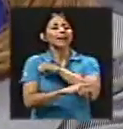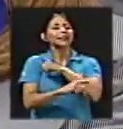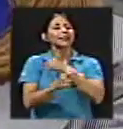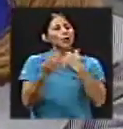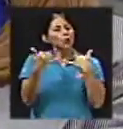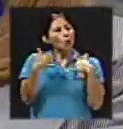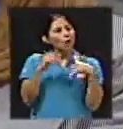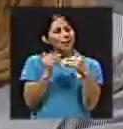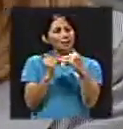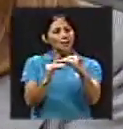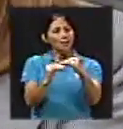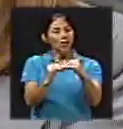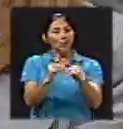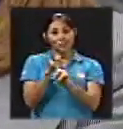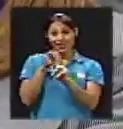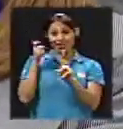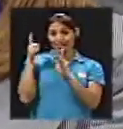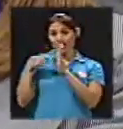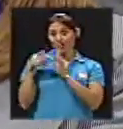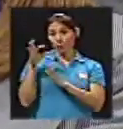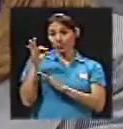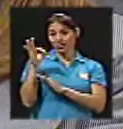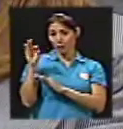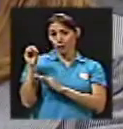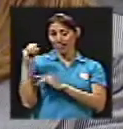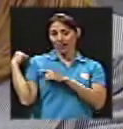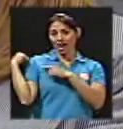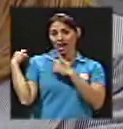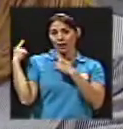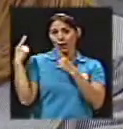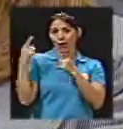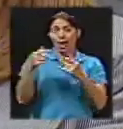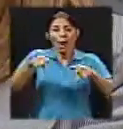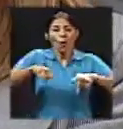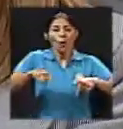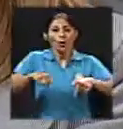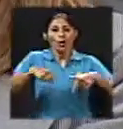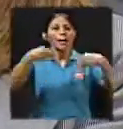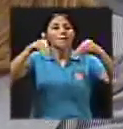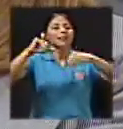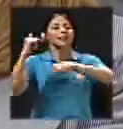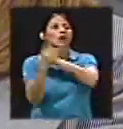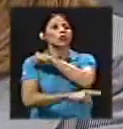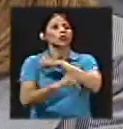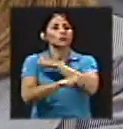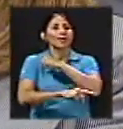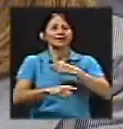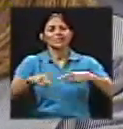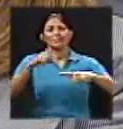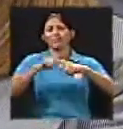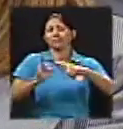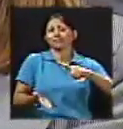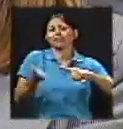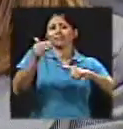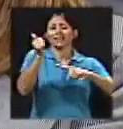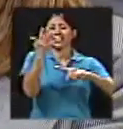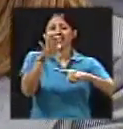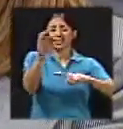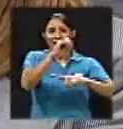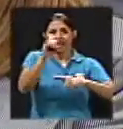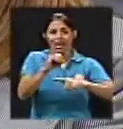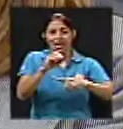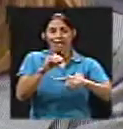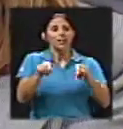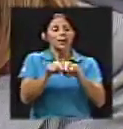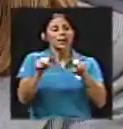De 1990 a hoy, las exportaciones se han multiplicado por 15, la inversión extranjera se ha multiplicado por un